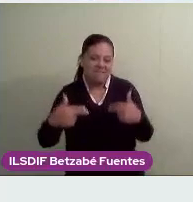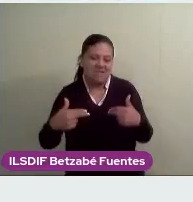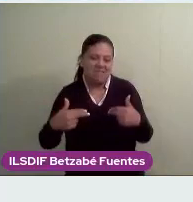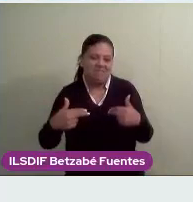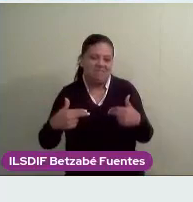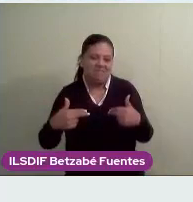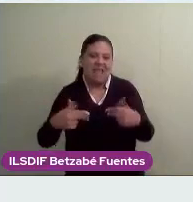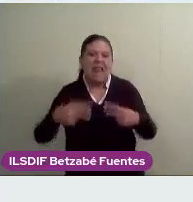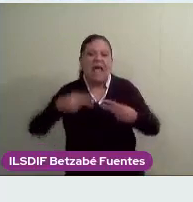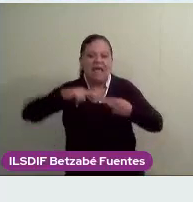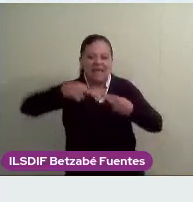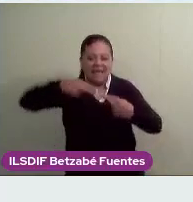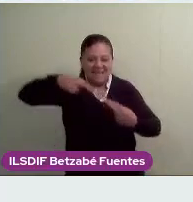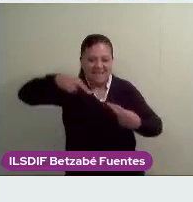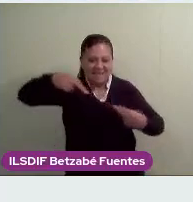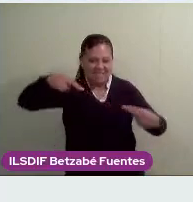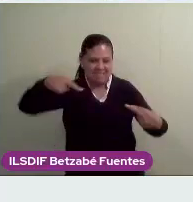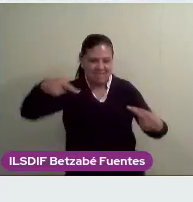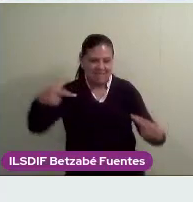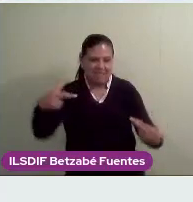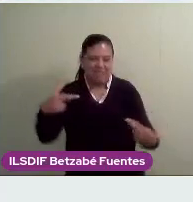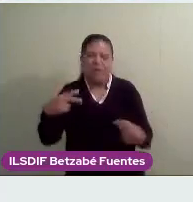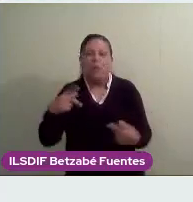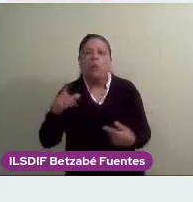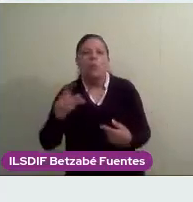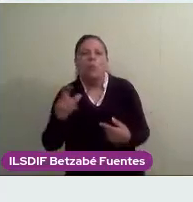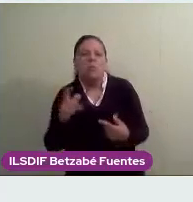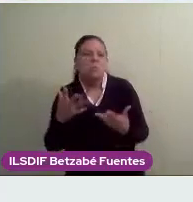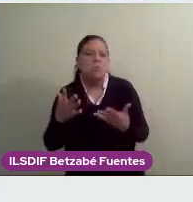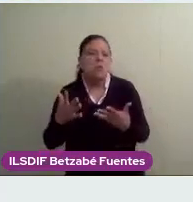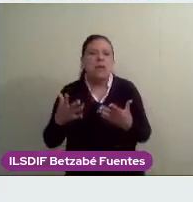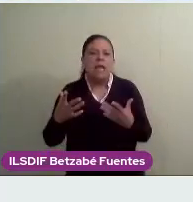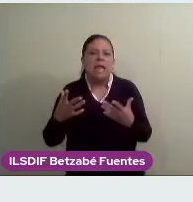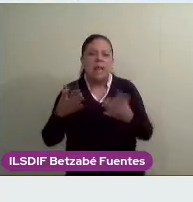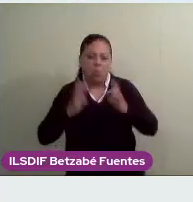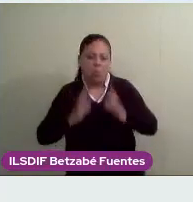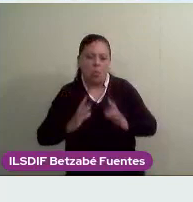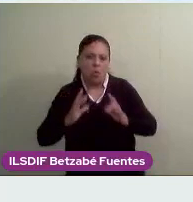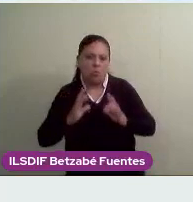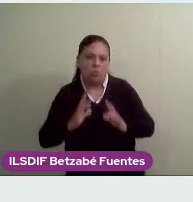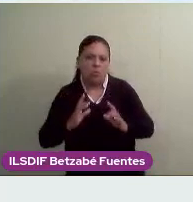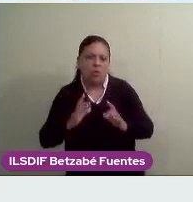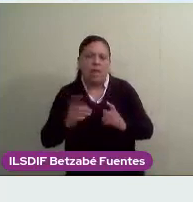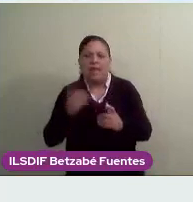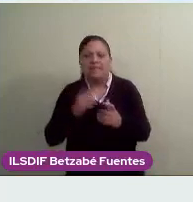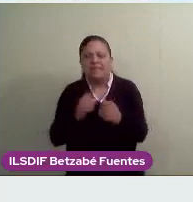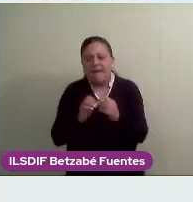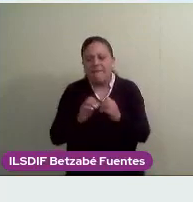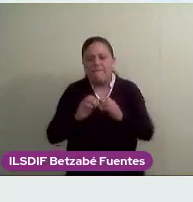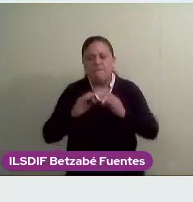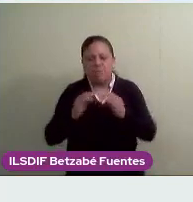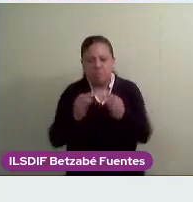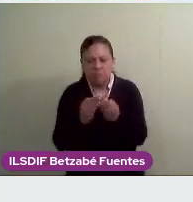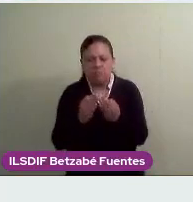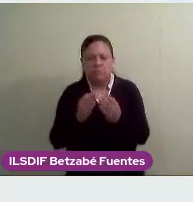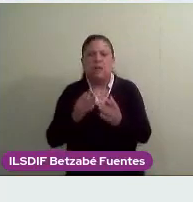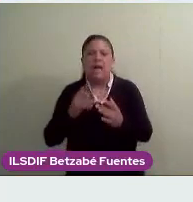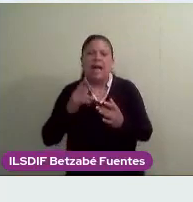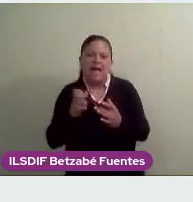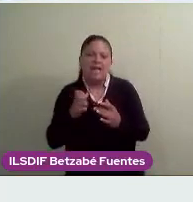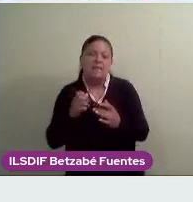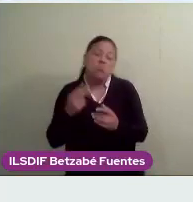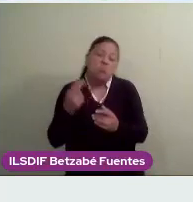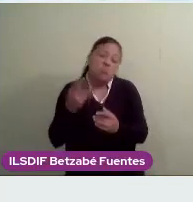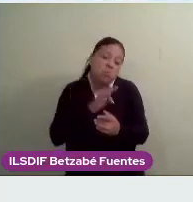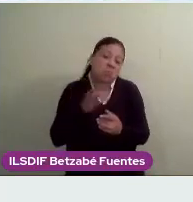¿no? O adquirida, o en la primera edad infantil en forma de un traumatismo cráneoencefálico. Les pongo la imagen